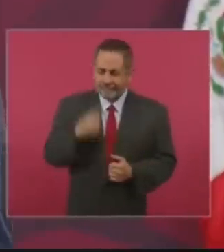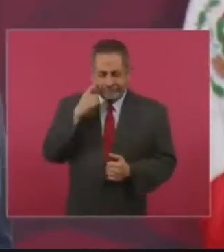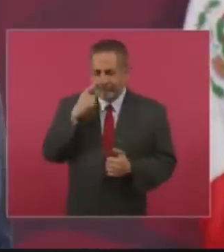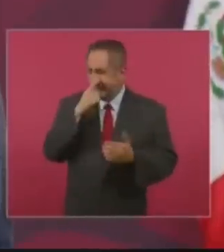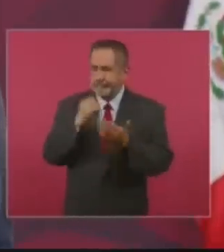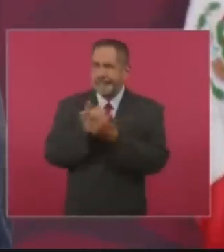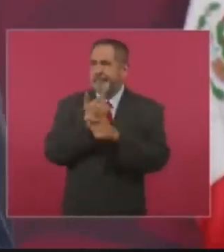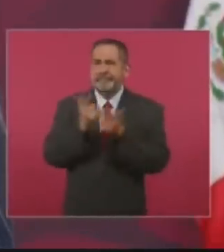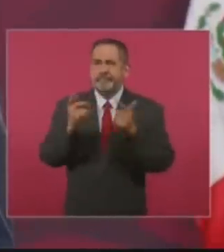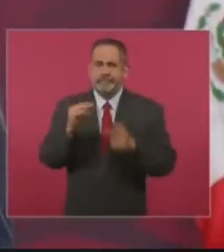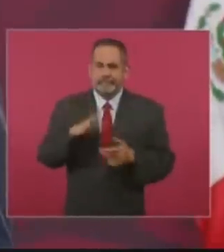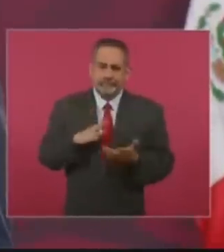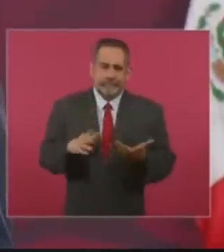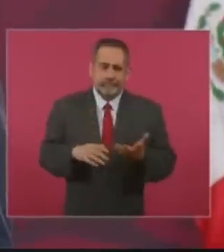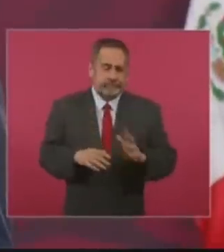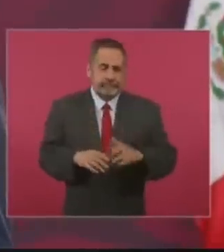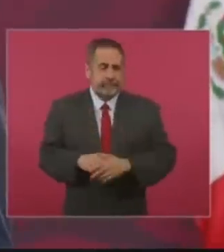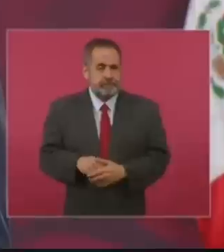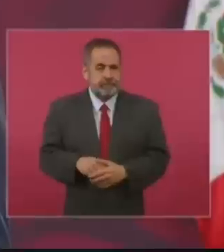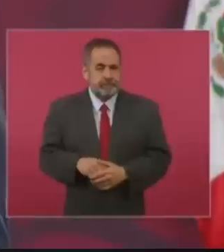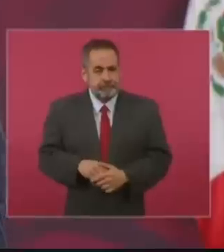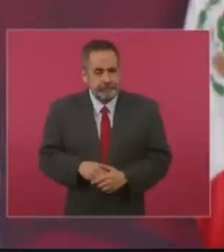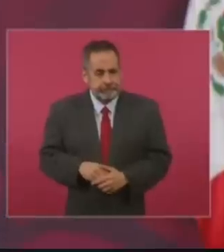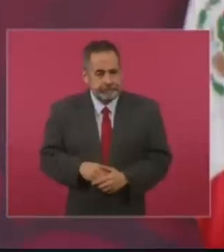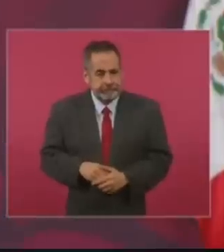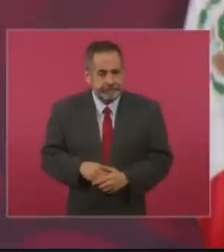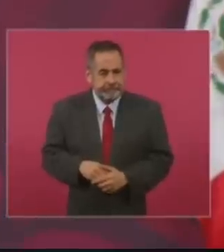y comentaba de que este